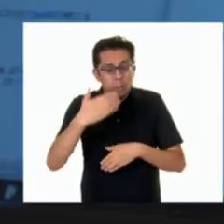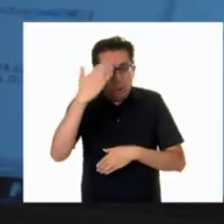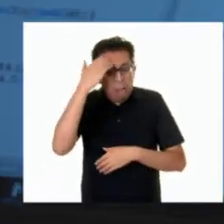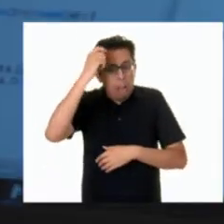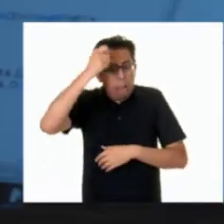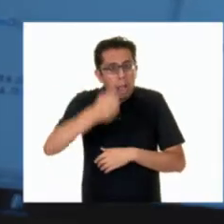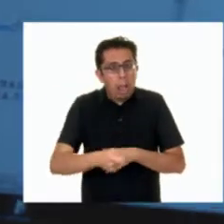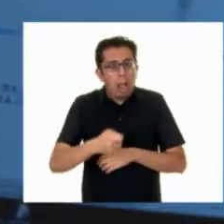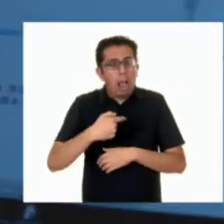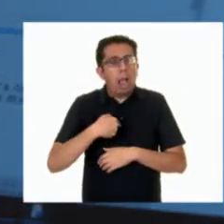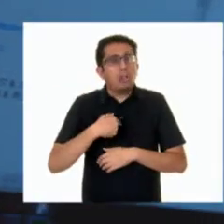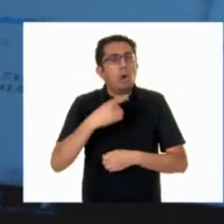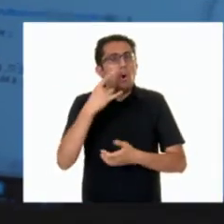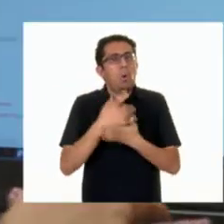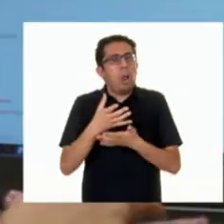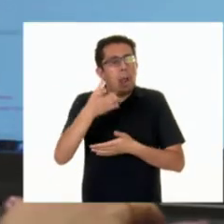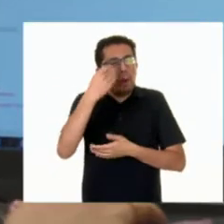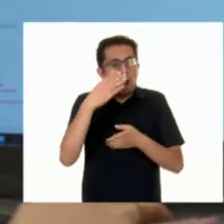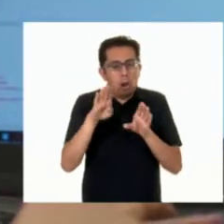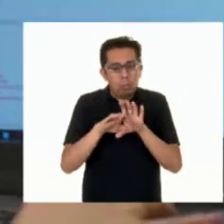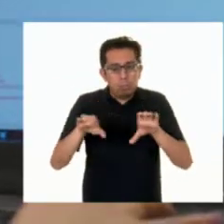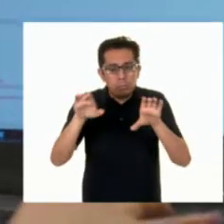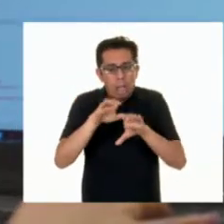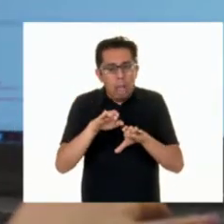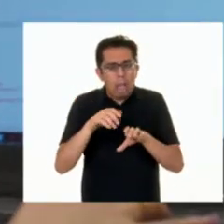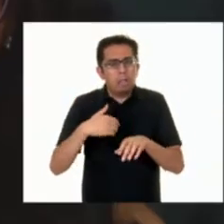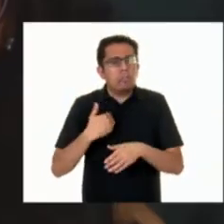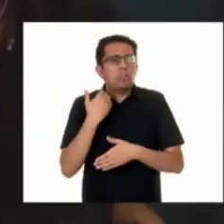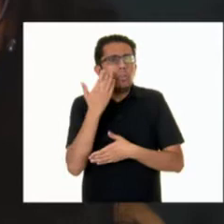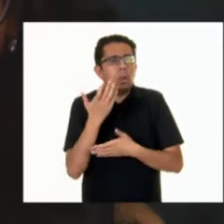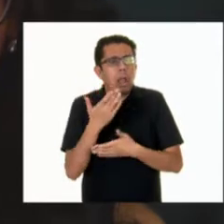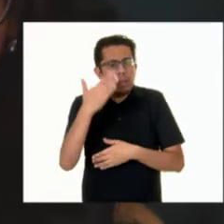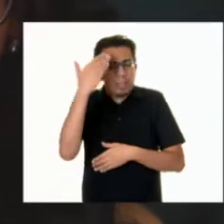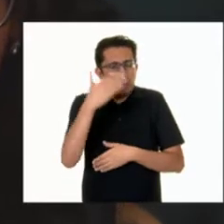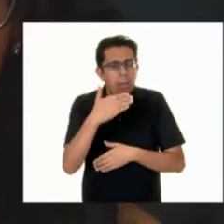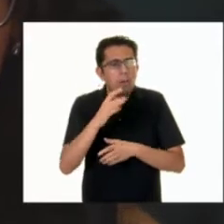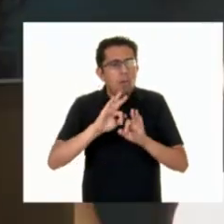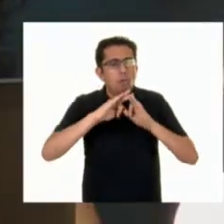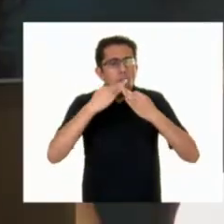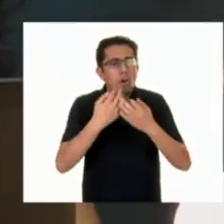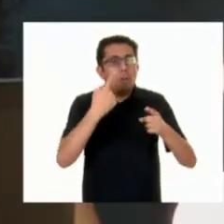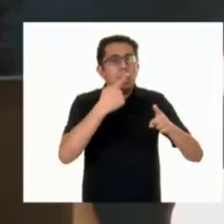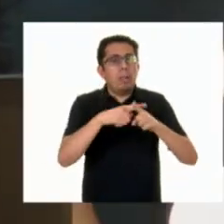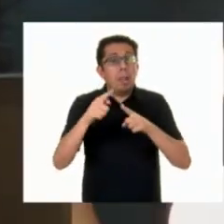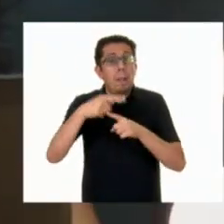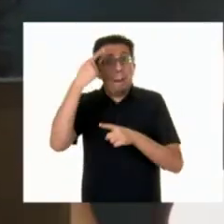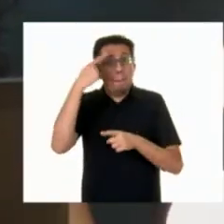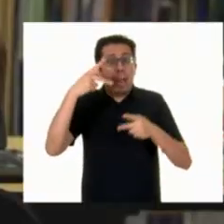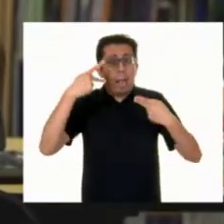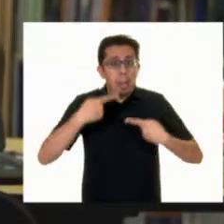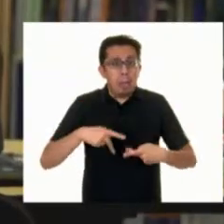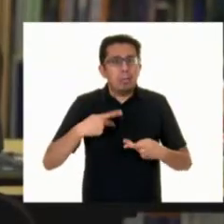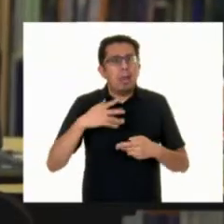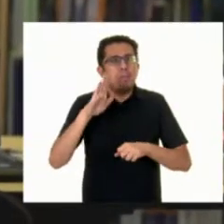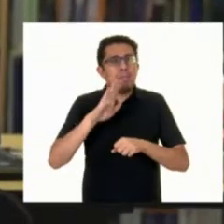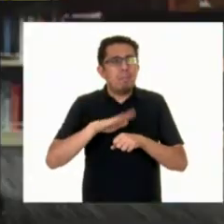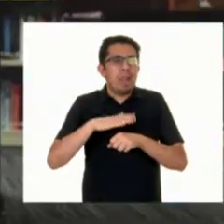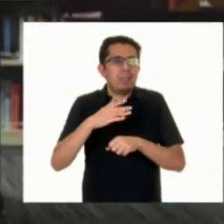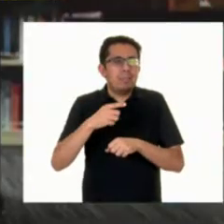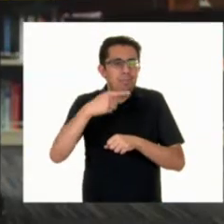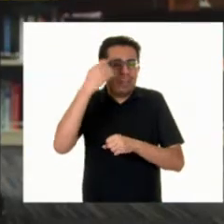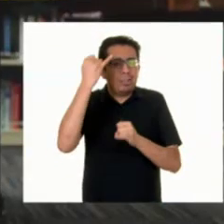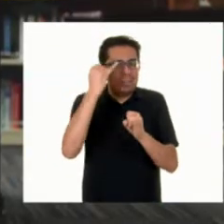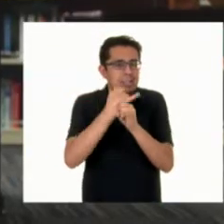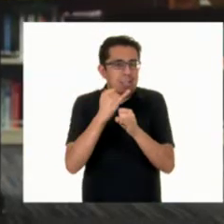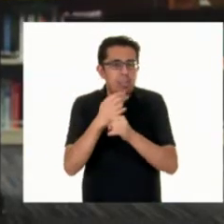y más allá de aprender su lenguaje, me di a la tarea de encontrar nuevos caminos para que los usuarios naveguen más fácil y de acuerdo a